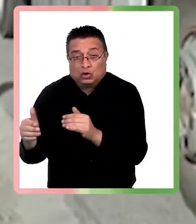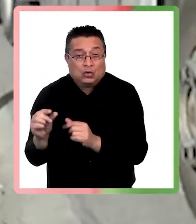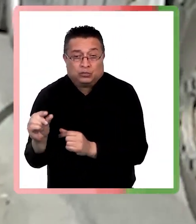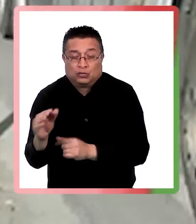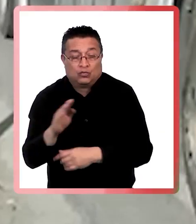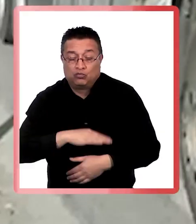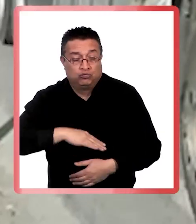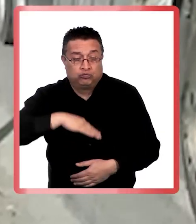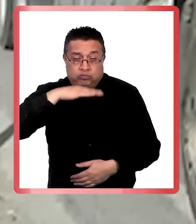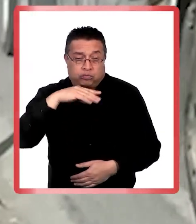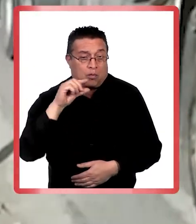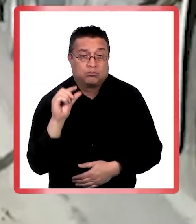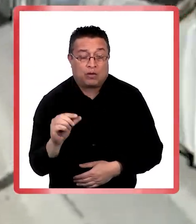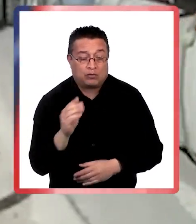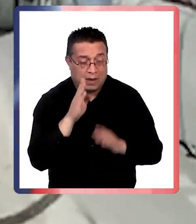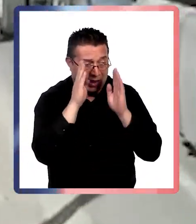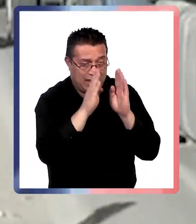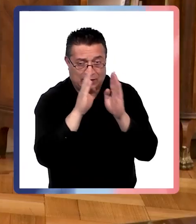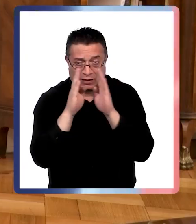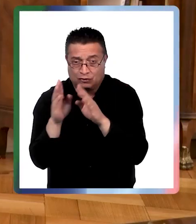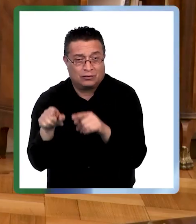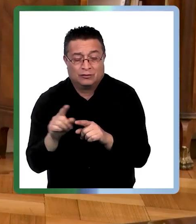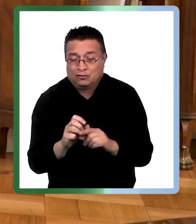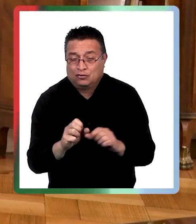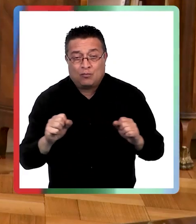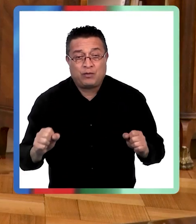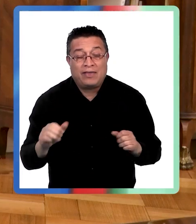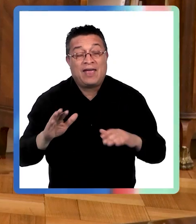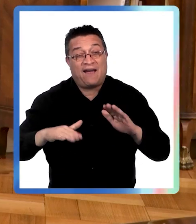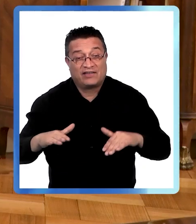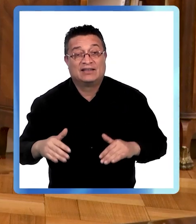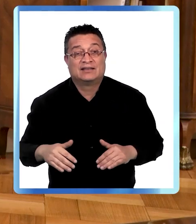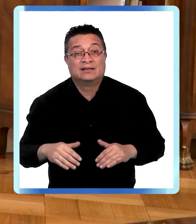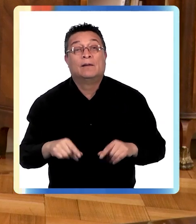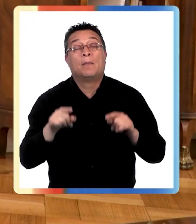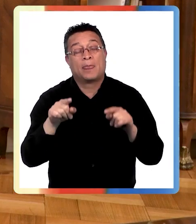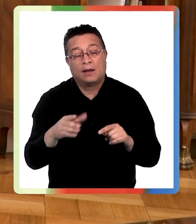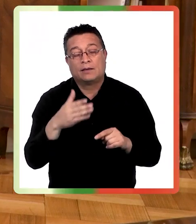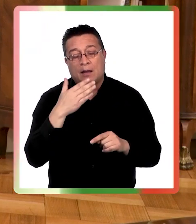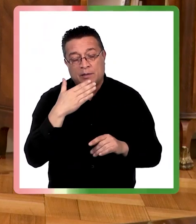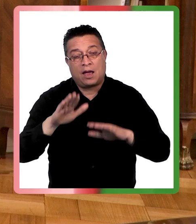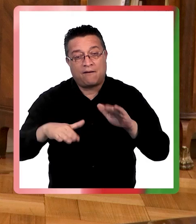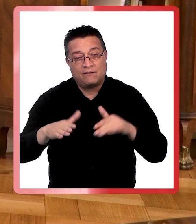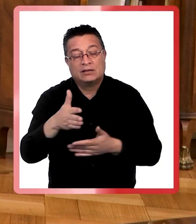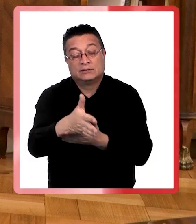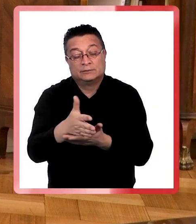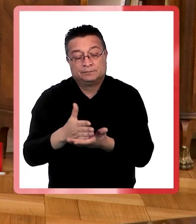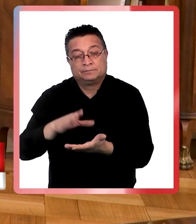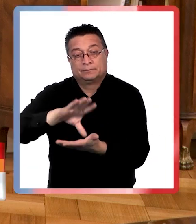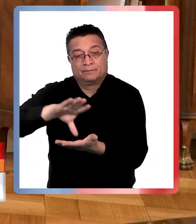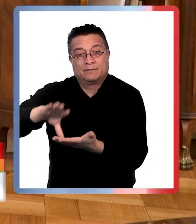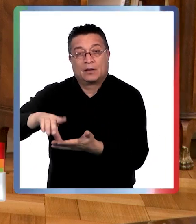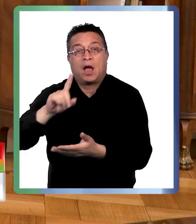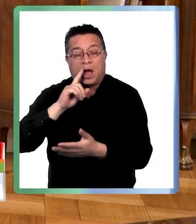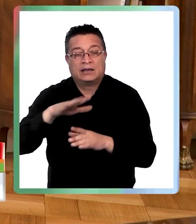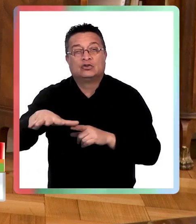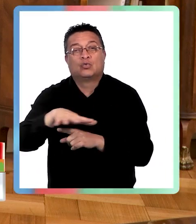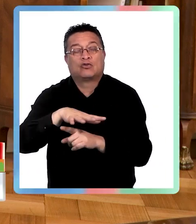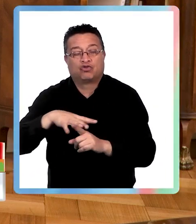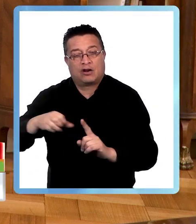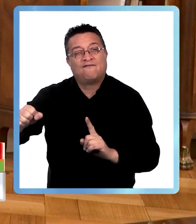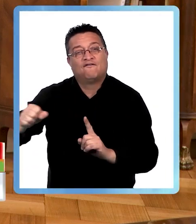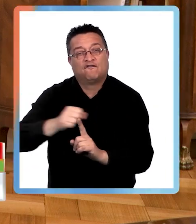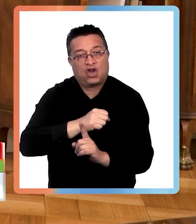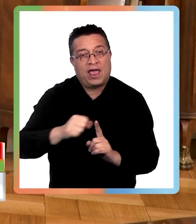Es insuficiente muchas veces para atender estas necesidades. O a veces también sucede que en la frontera hay situaciones de